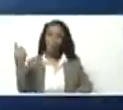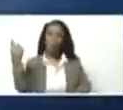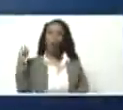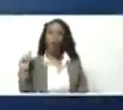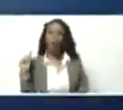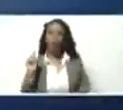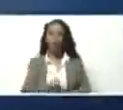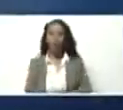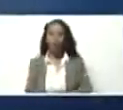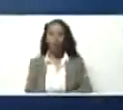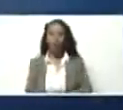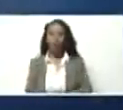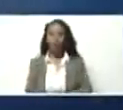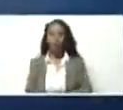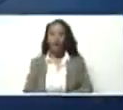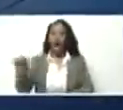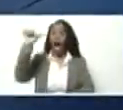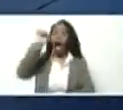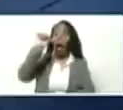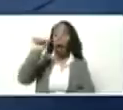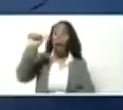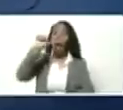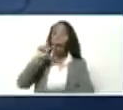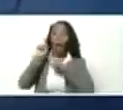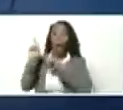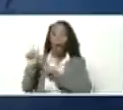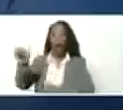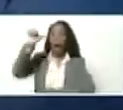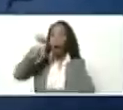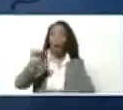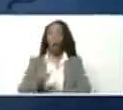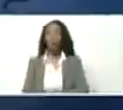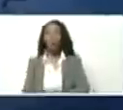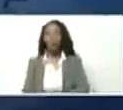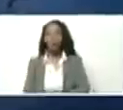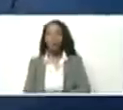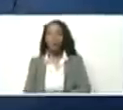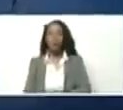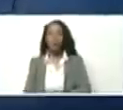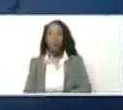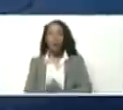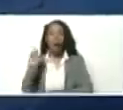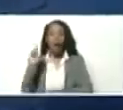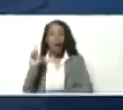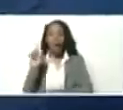dice. Agua, esto es agua. No es vodka. Agua. Presidente, es vodka.